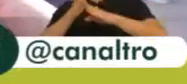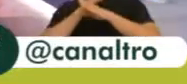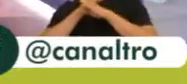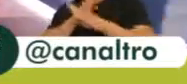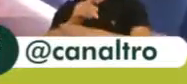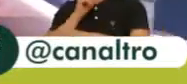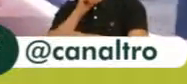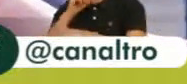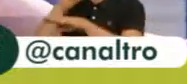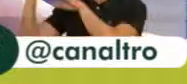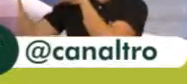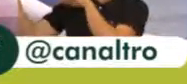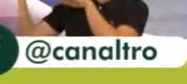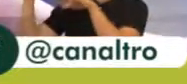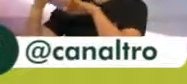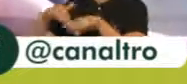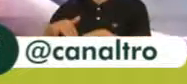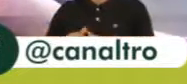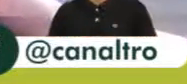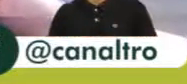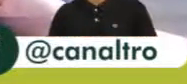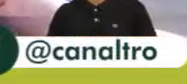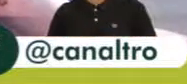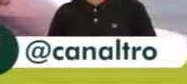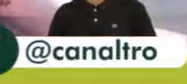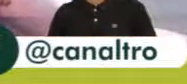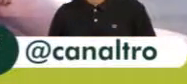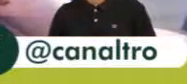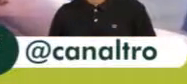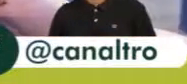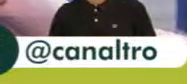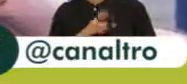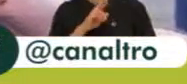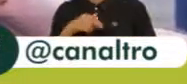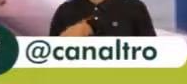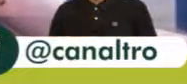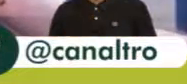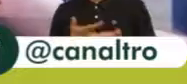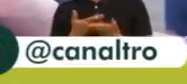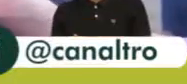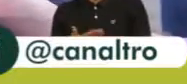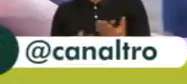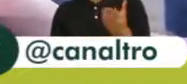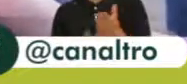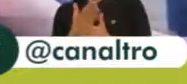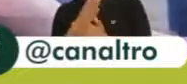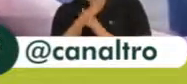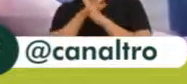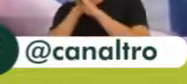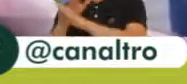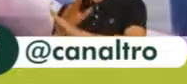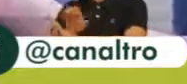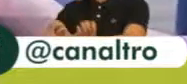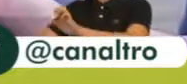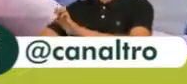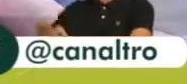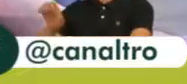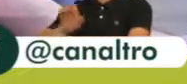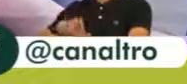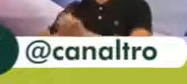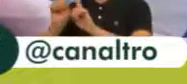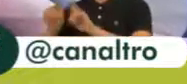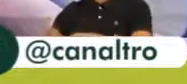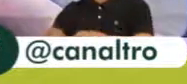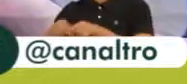porque aparte de darles esa protección al municipio ha generado riesgos